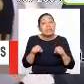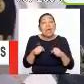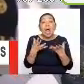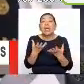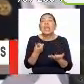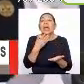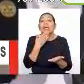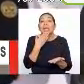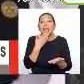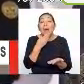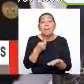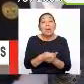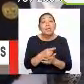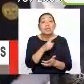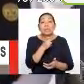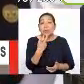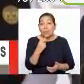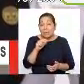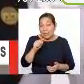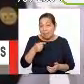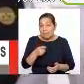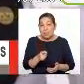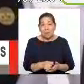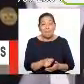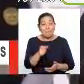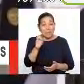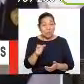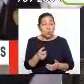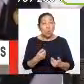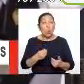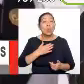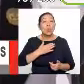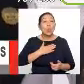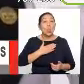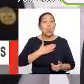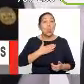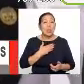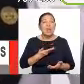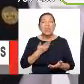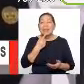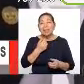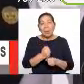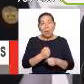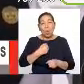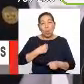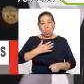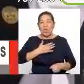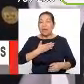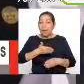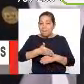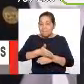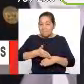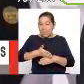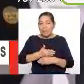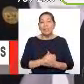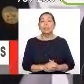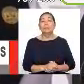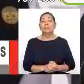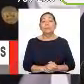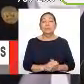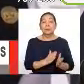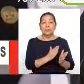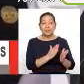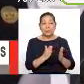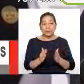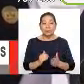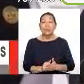y pedían 120 mil soles a un empresario maderero. Vamos a escuchar también parte